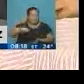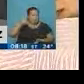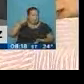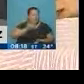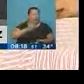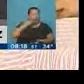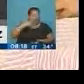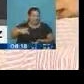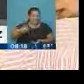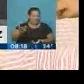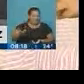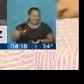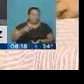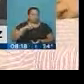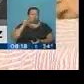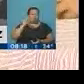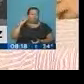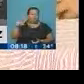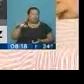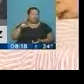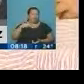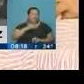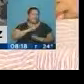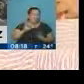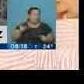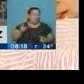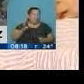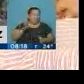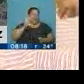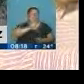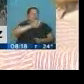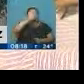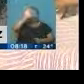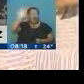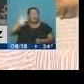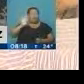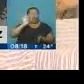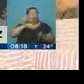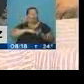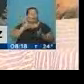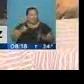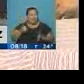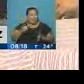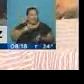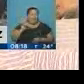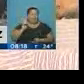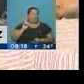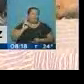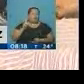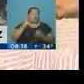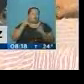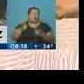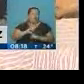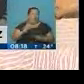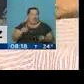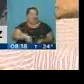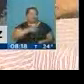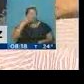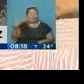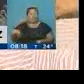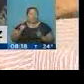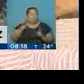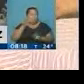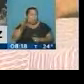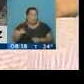AFIP, le corresponde o sería injusto que las provincias o la Ciudad Autónoma de Buenos Aires no fueran beneficiado con la devolución que